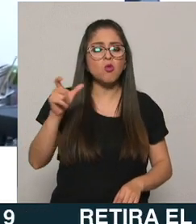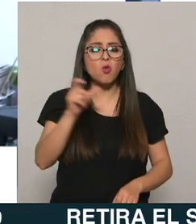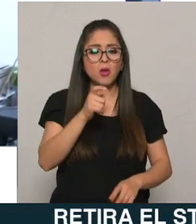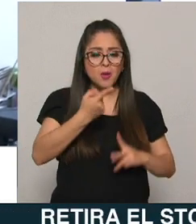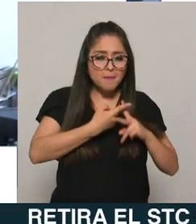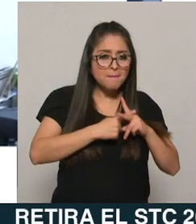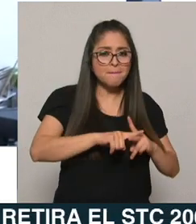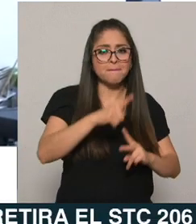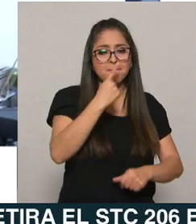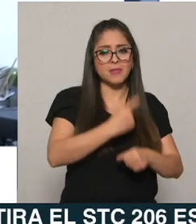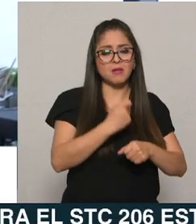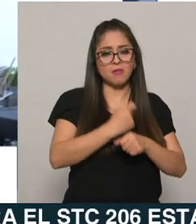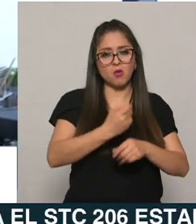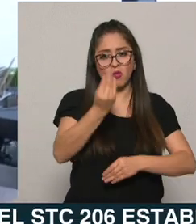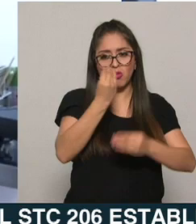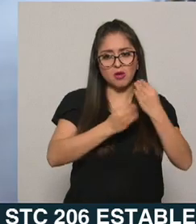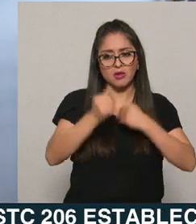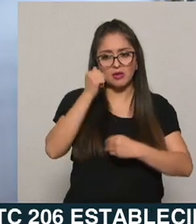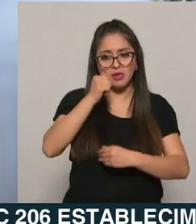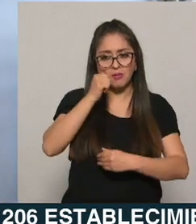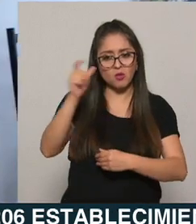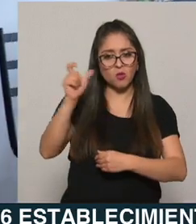y les gusta mucho a la gente que viene aquí a consumir.